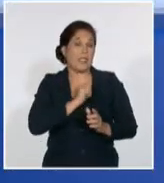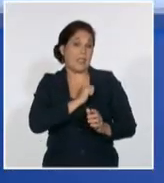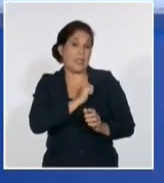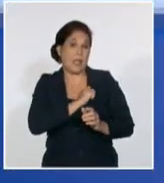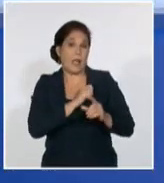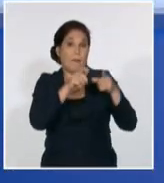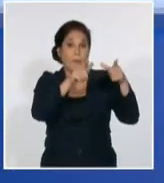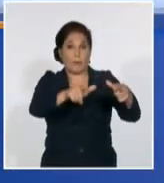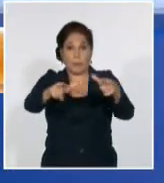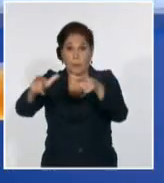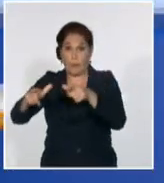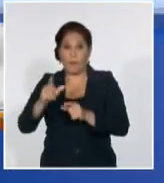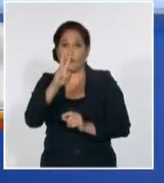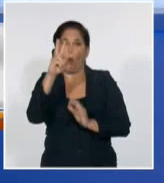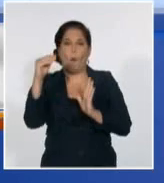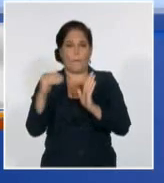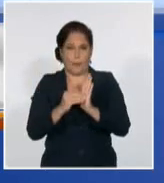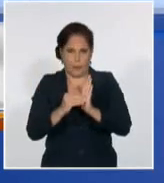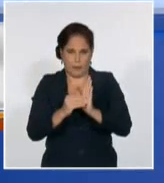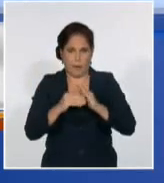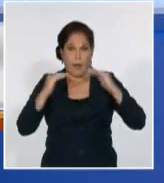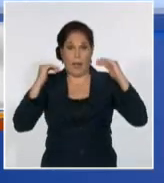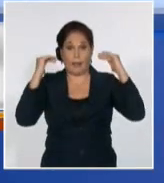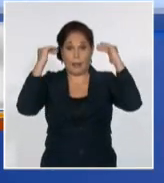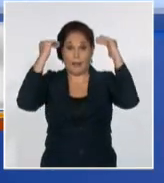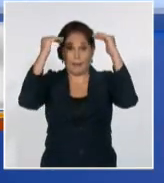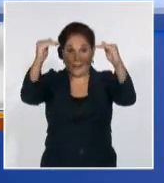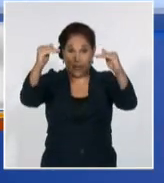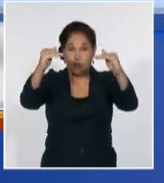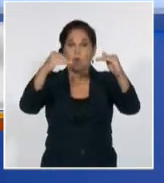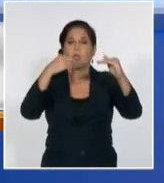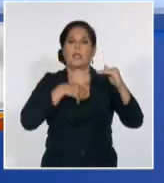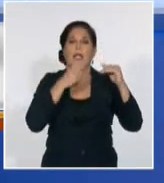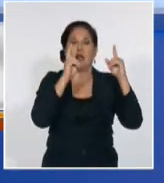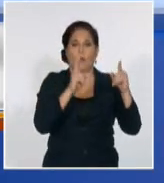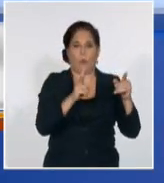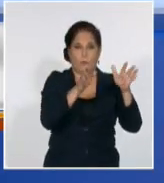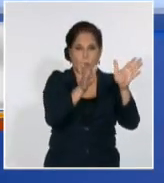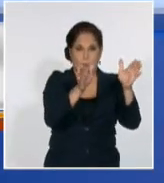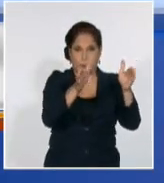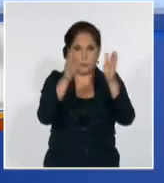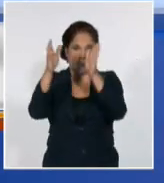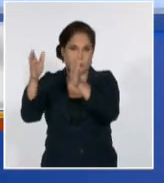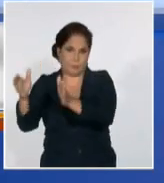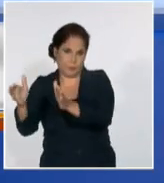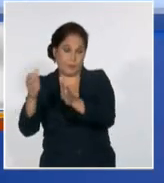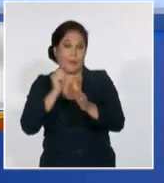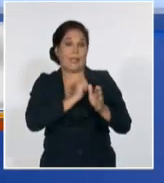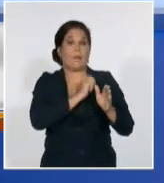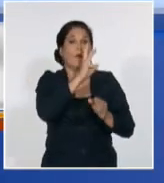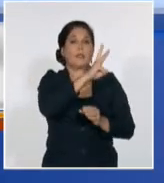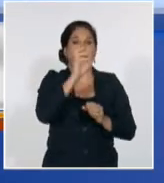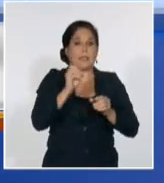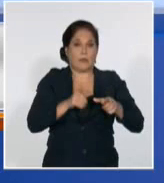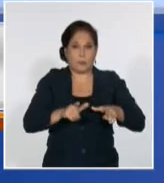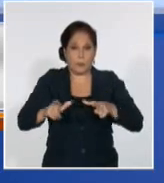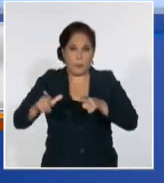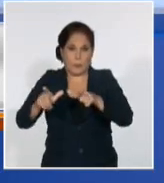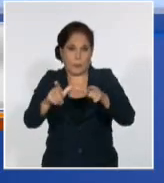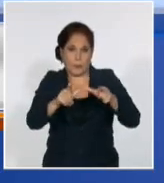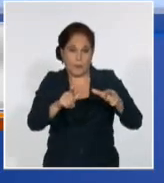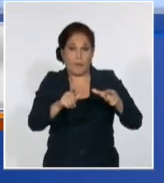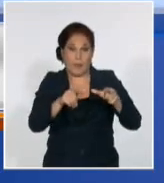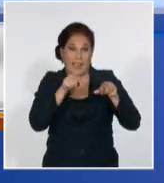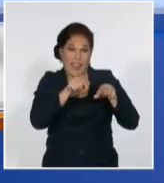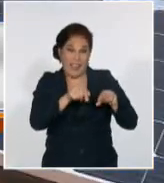paneles. Esta azotea ya cubre 2 módulos, son 600 paneles en total y tenemos previsto montar 300 paneles más con